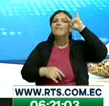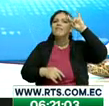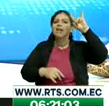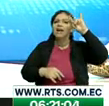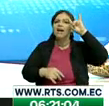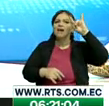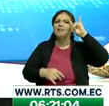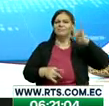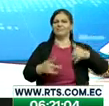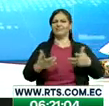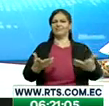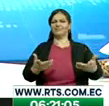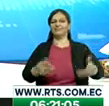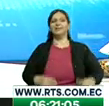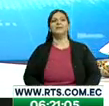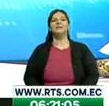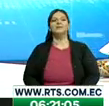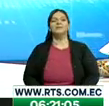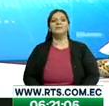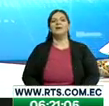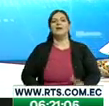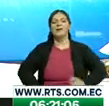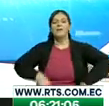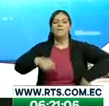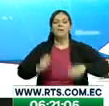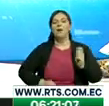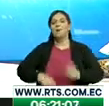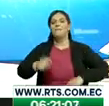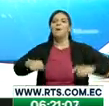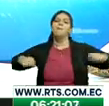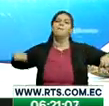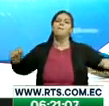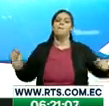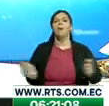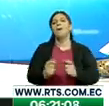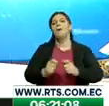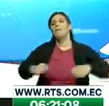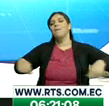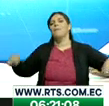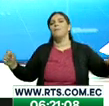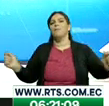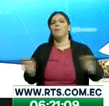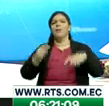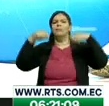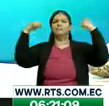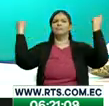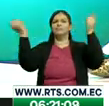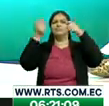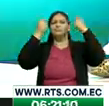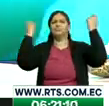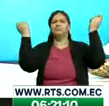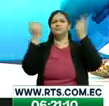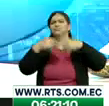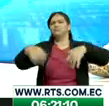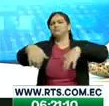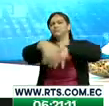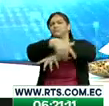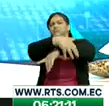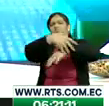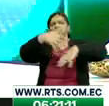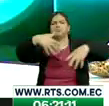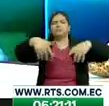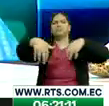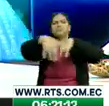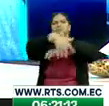del país y que al ritmo de la banda de pueblo encienden las fiestas populares con su algarabía y ocurrencia.